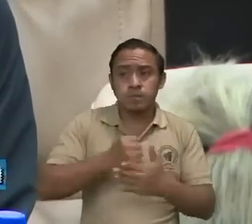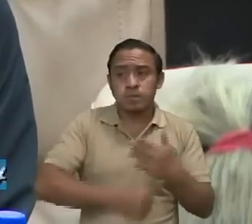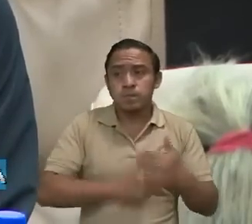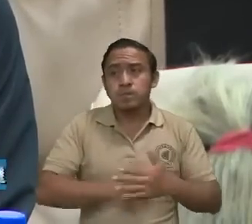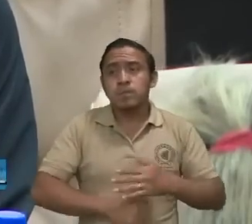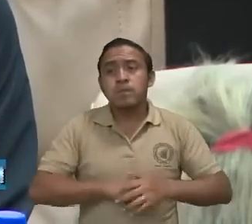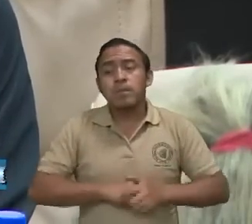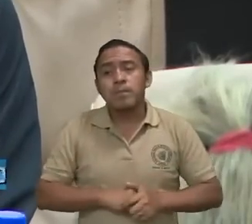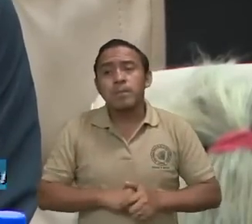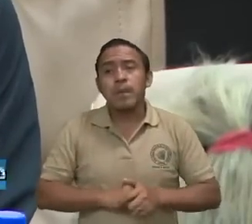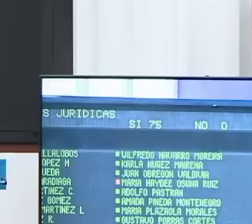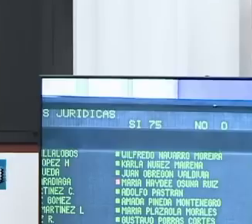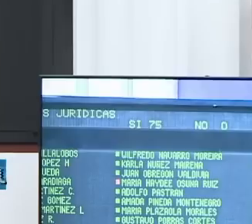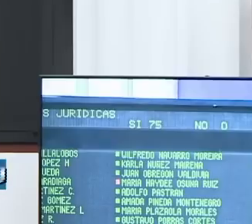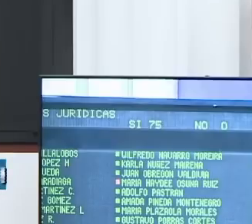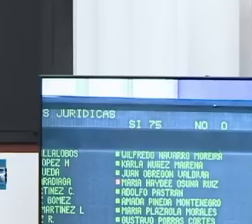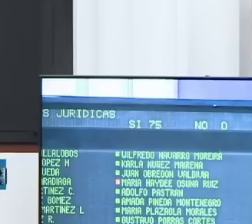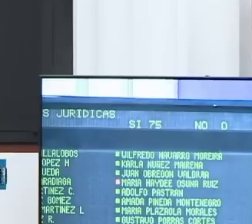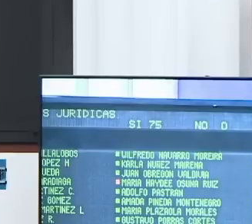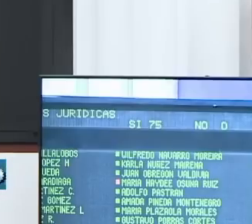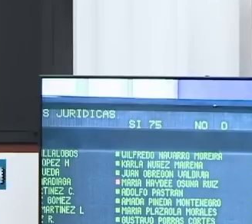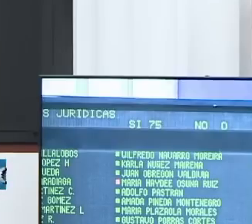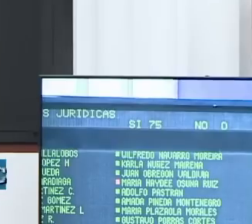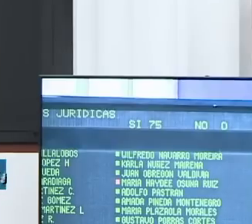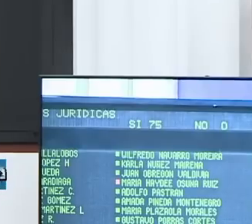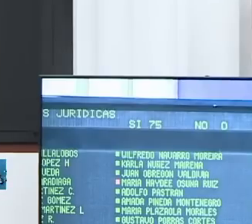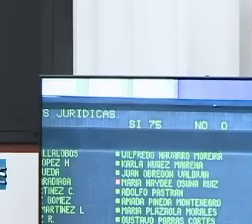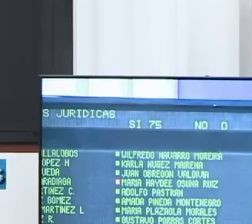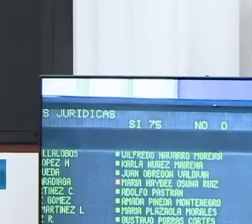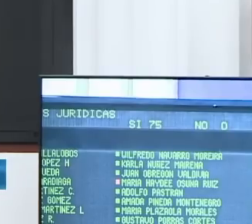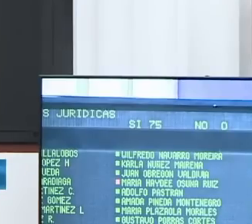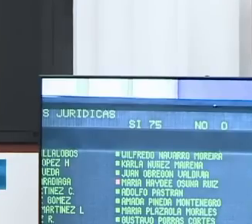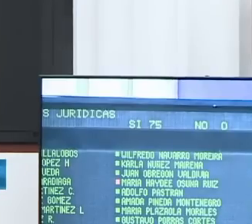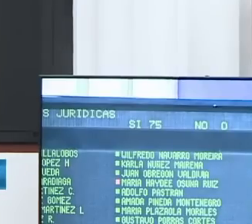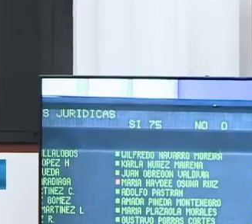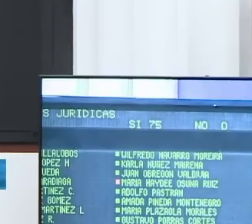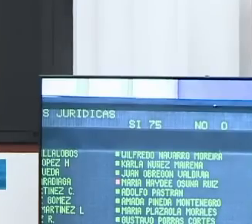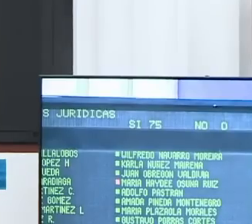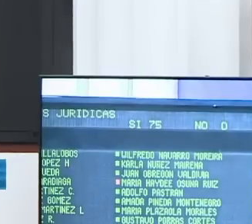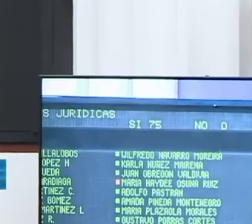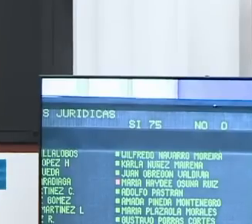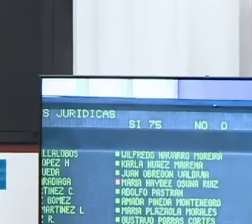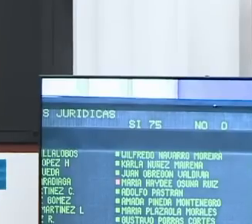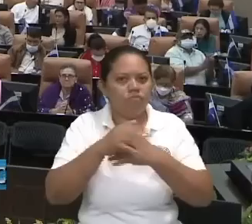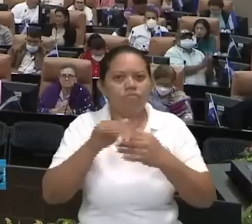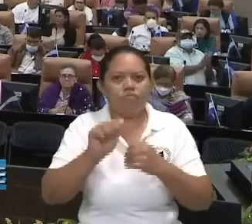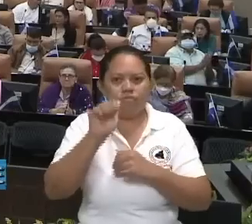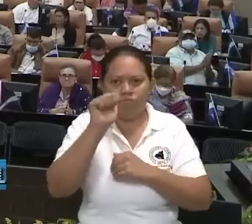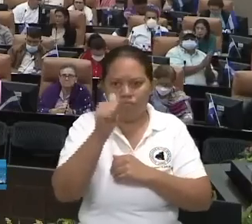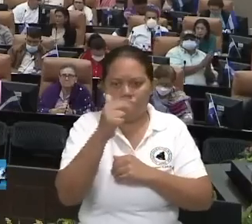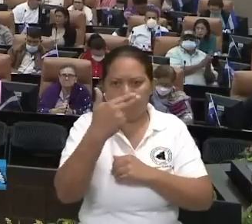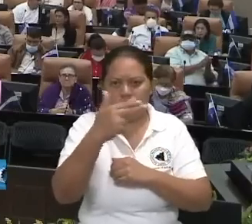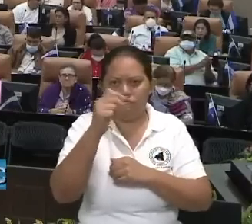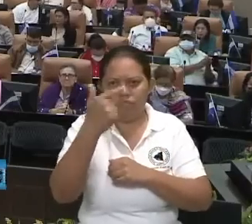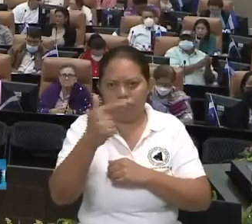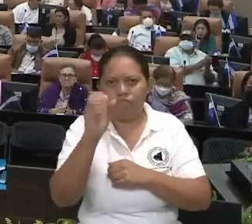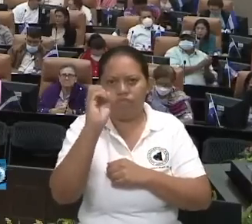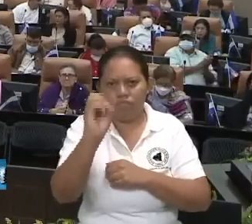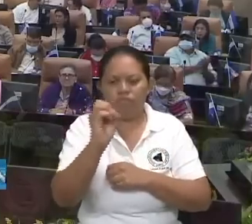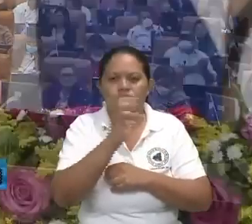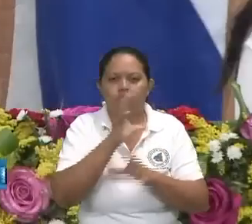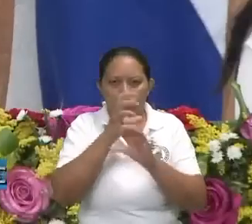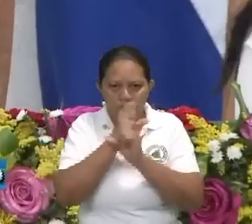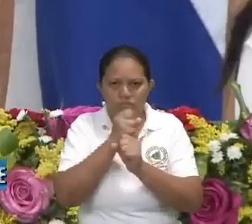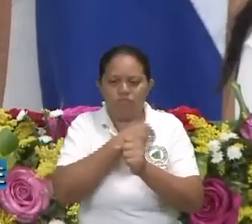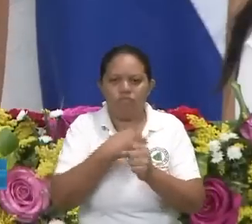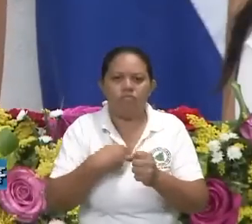organizaciones de sociedad civil, la mayor cifra de ONGs ilegalizadas en una sola sesión, desde que el régimen orteguista inició